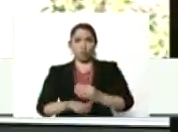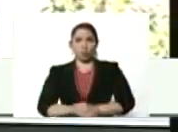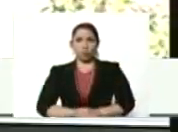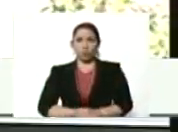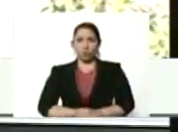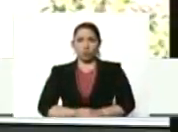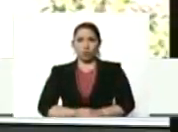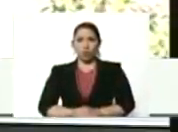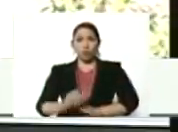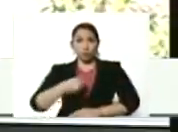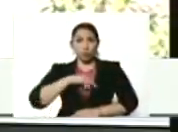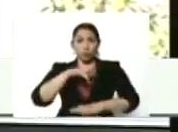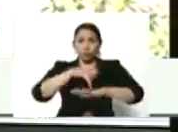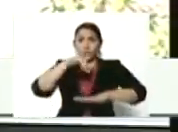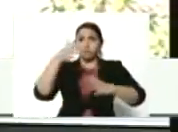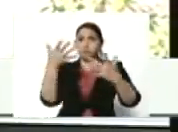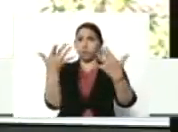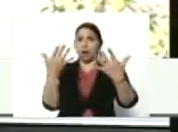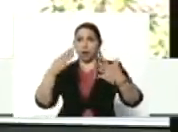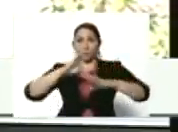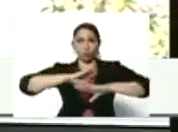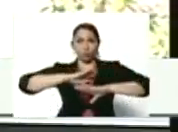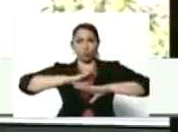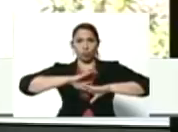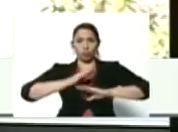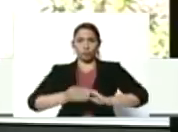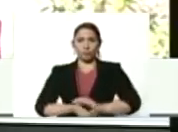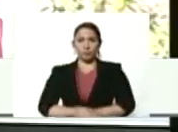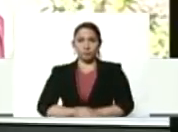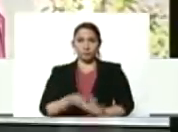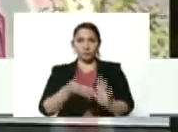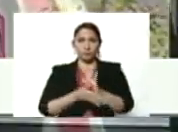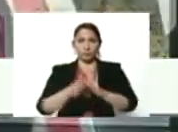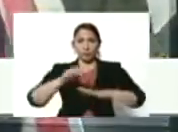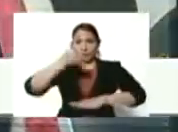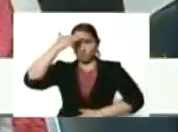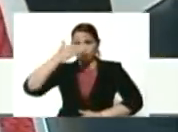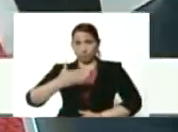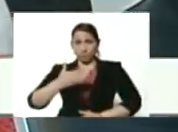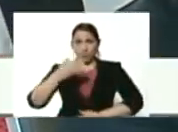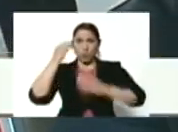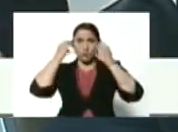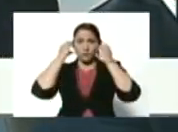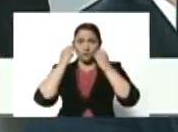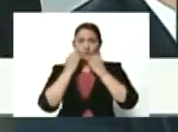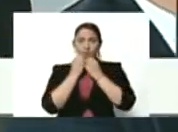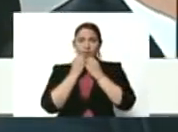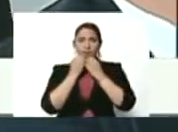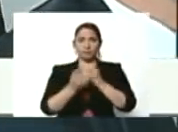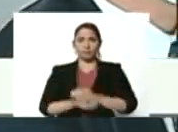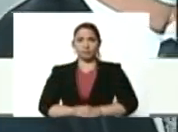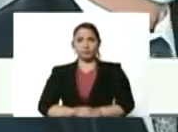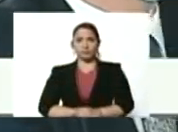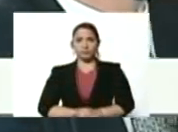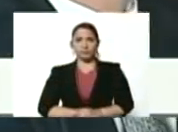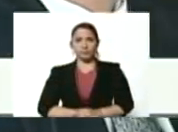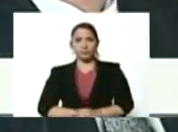que tocamos con nuestras manos, de los comandantes Fidel Castro Ruz